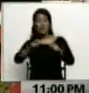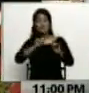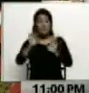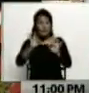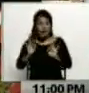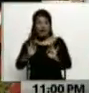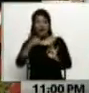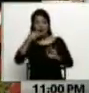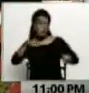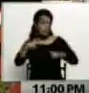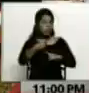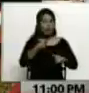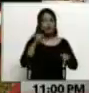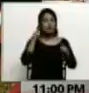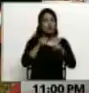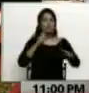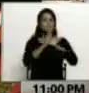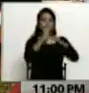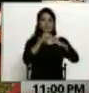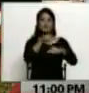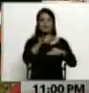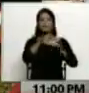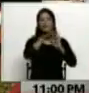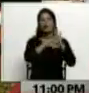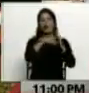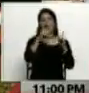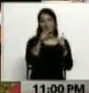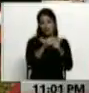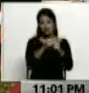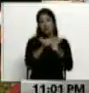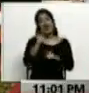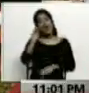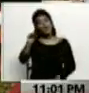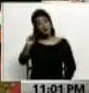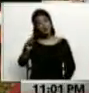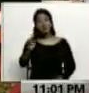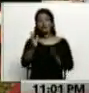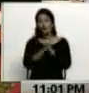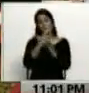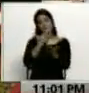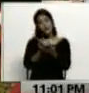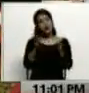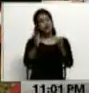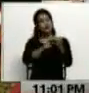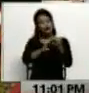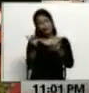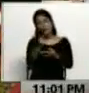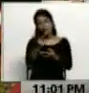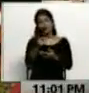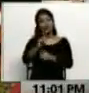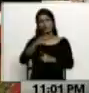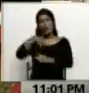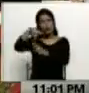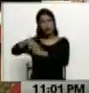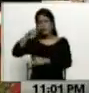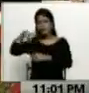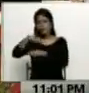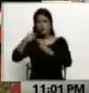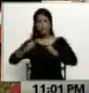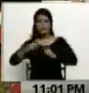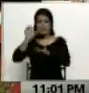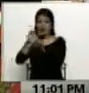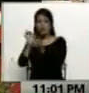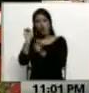una celada para sabotear la programación que conte que lo dijimos eso sí resuelvan sus problemas sin agredir al pueblo